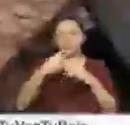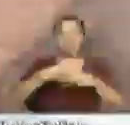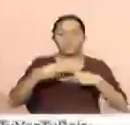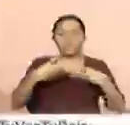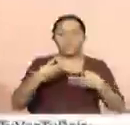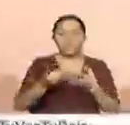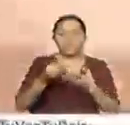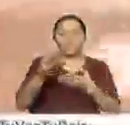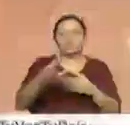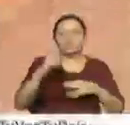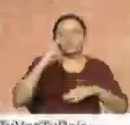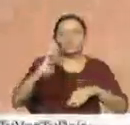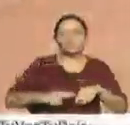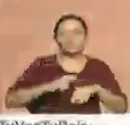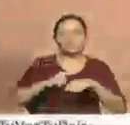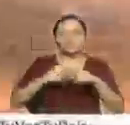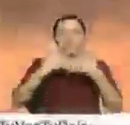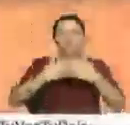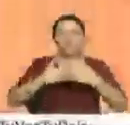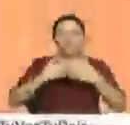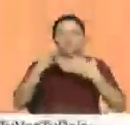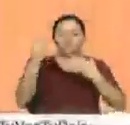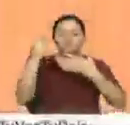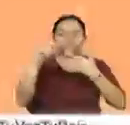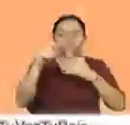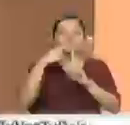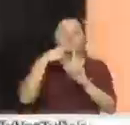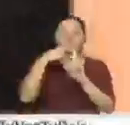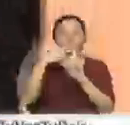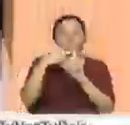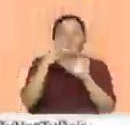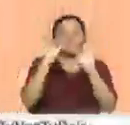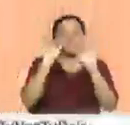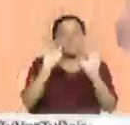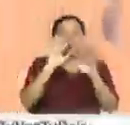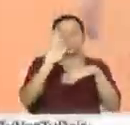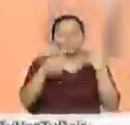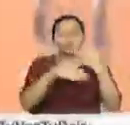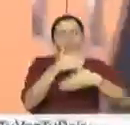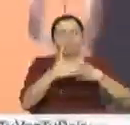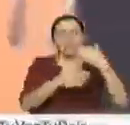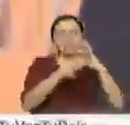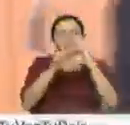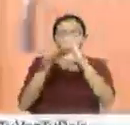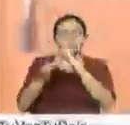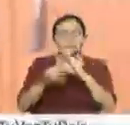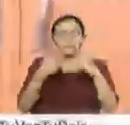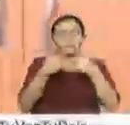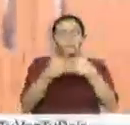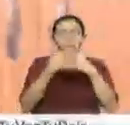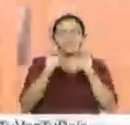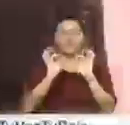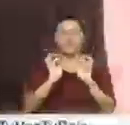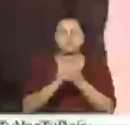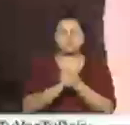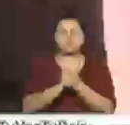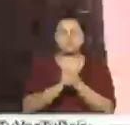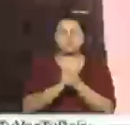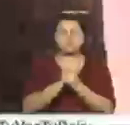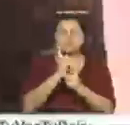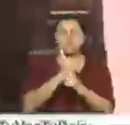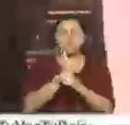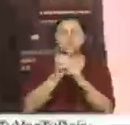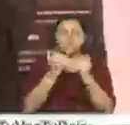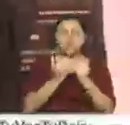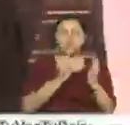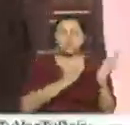de fabricación nacional, y calificó de círculo virtuoso a esta modalidad de crédito. Es por eso que el programa